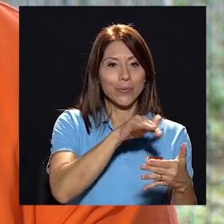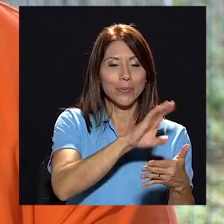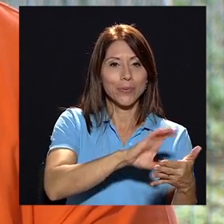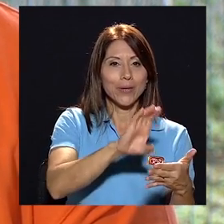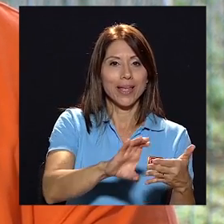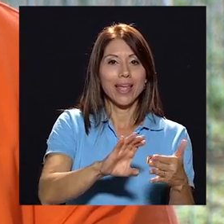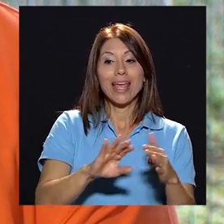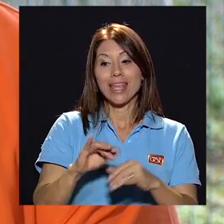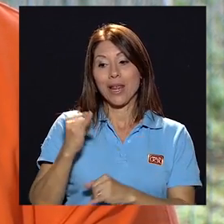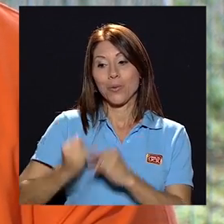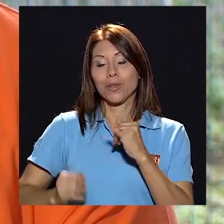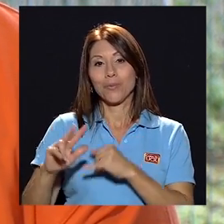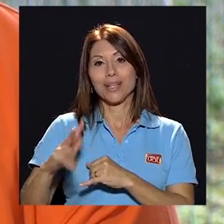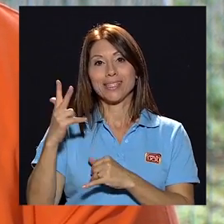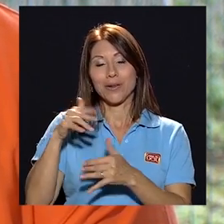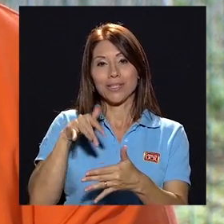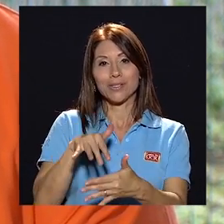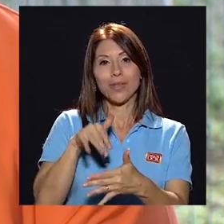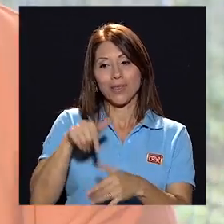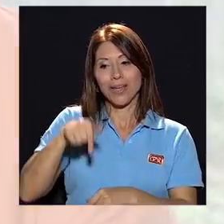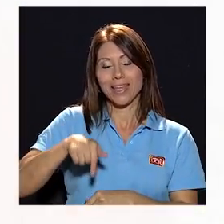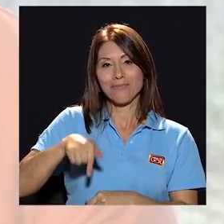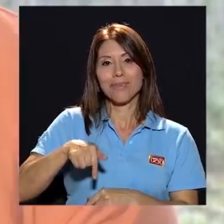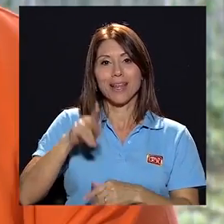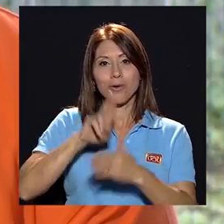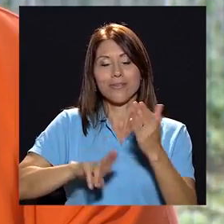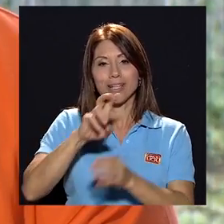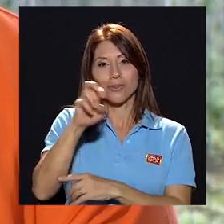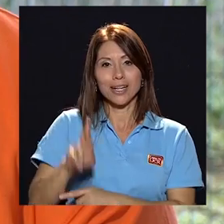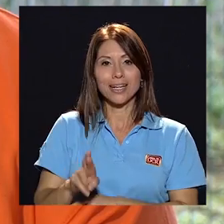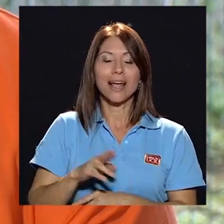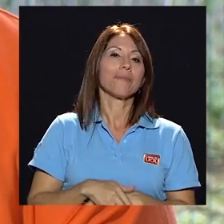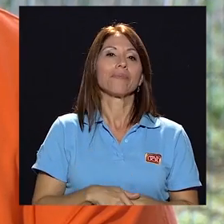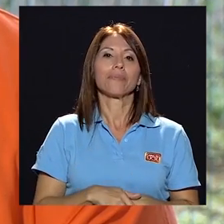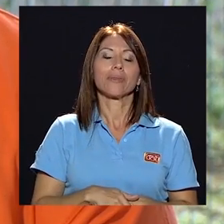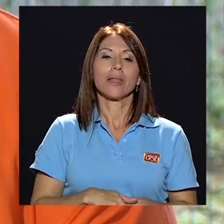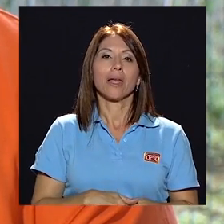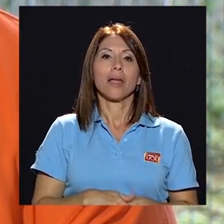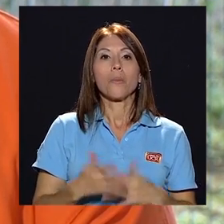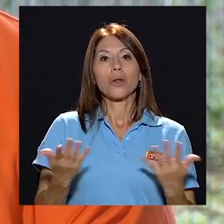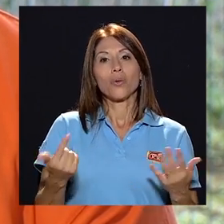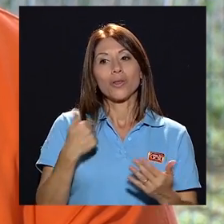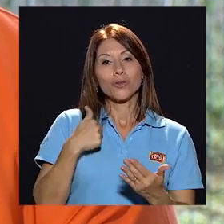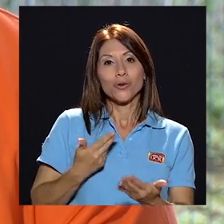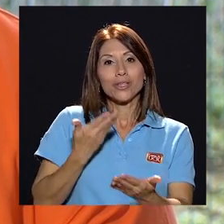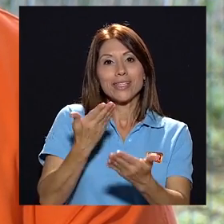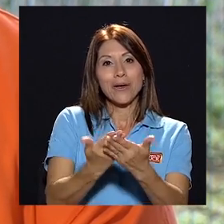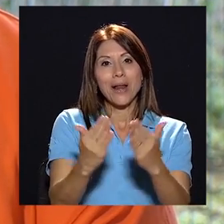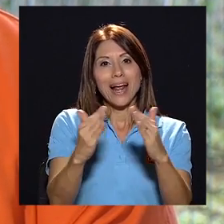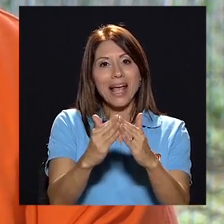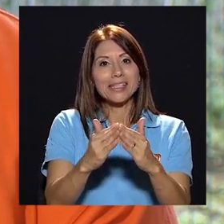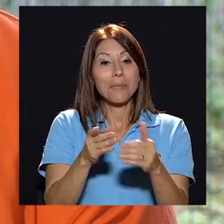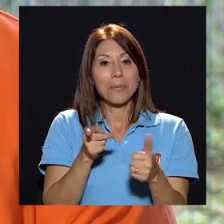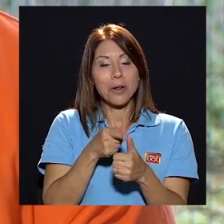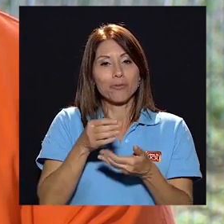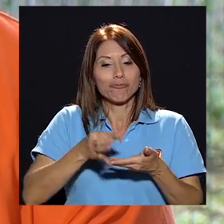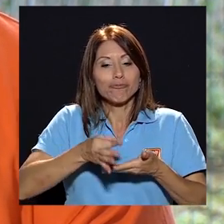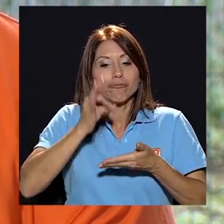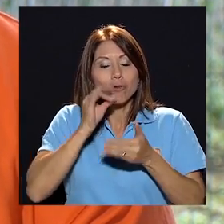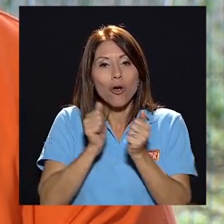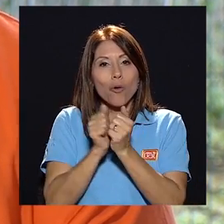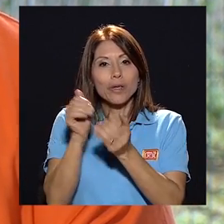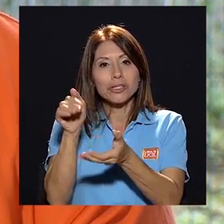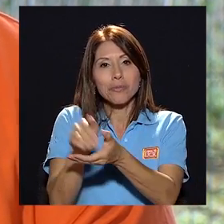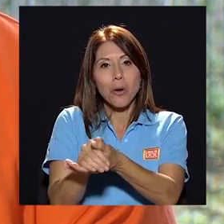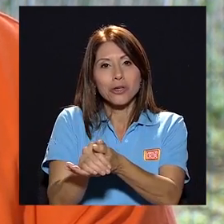el último tercero está estudiando aquí en la Universidad de Costa Rica. Bueno, cuando llego a la casa llego, tomo un cafecito con mi esposa,